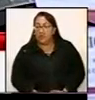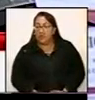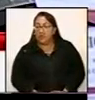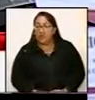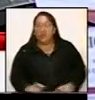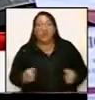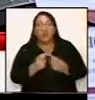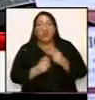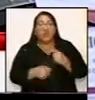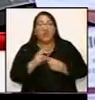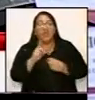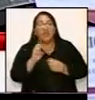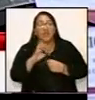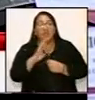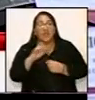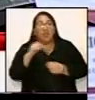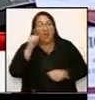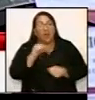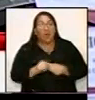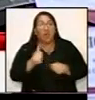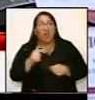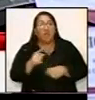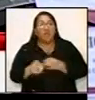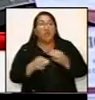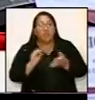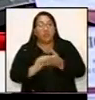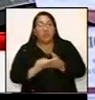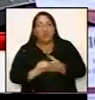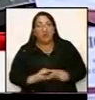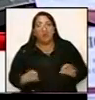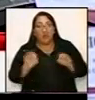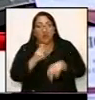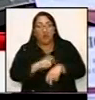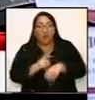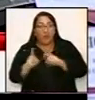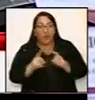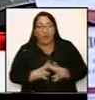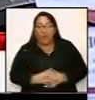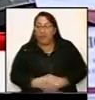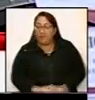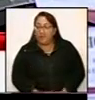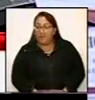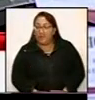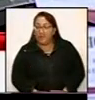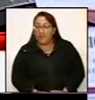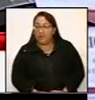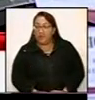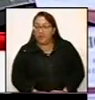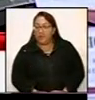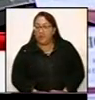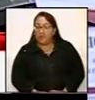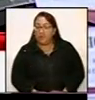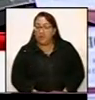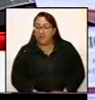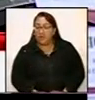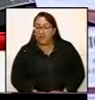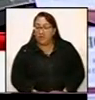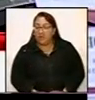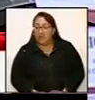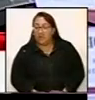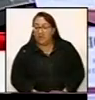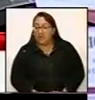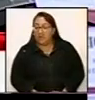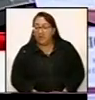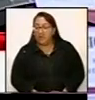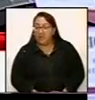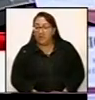la UNDE seguramente recuerda bien, y entonces por eso que lo pone en relieve. A la hora de debatir ese dictamen, vamos a tener que tener en cuenta esto, porque